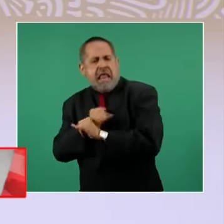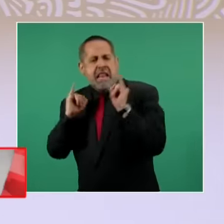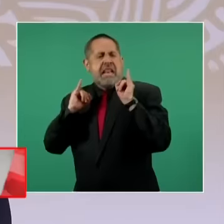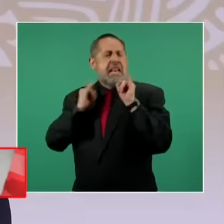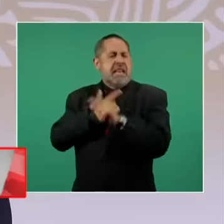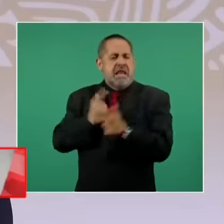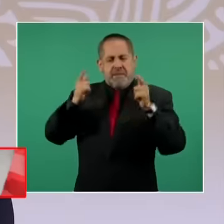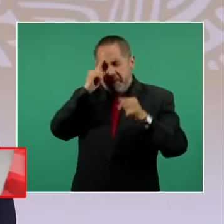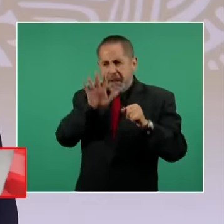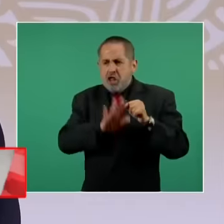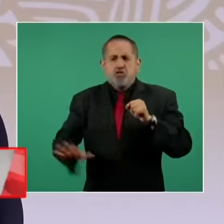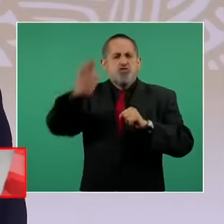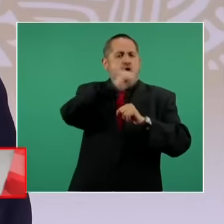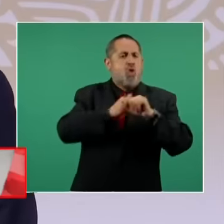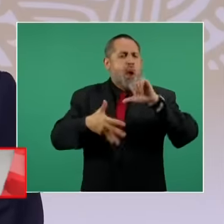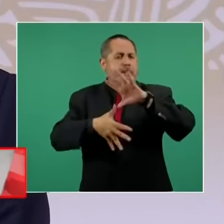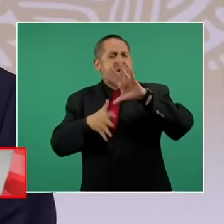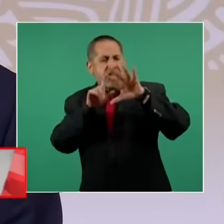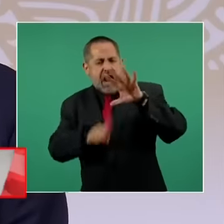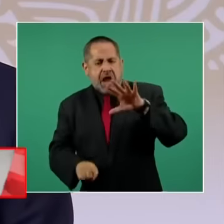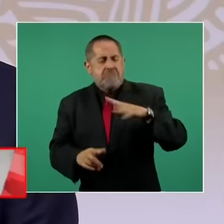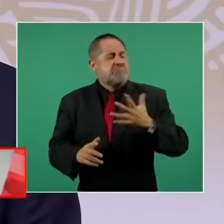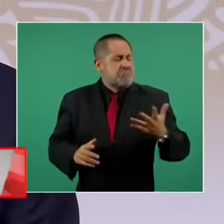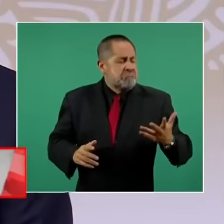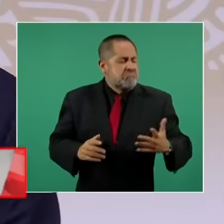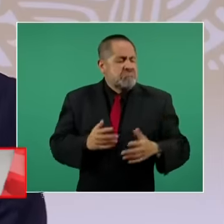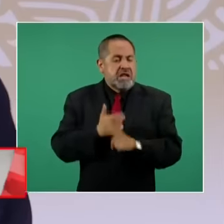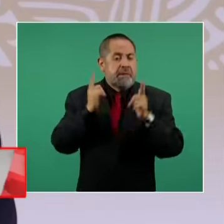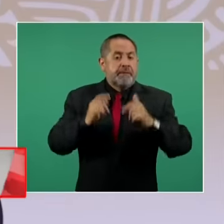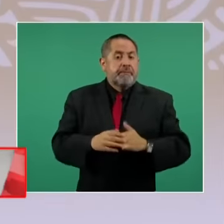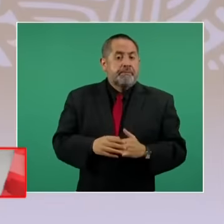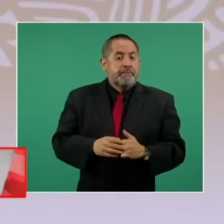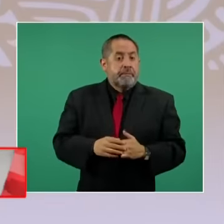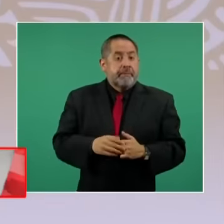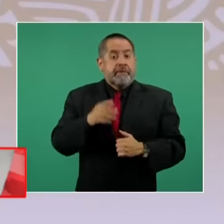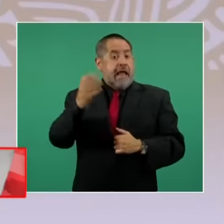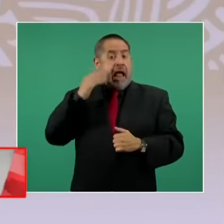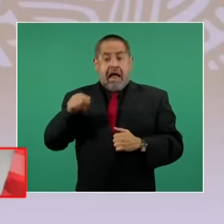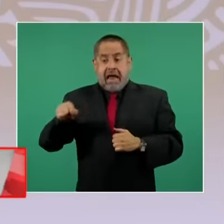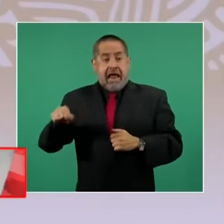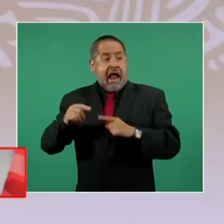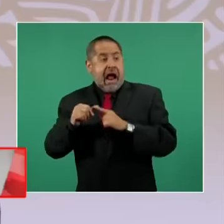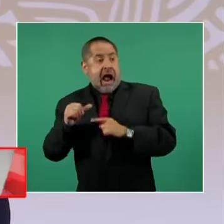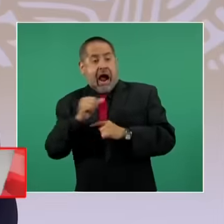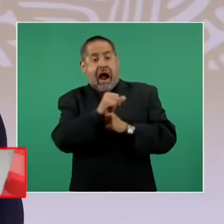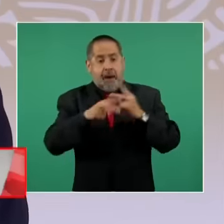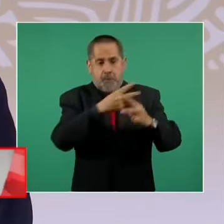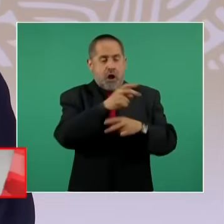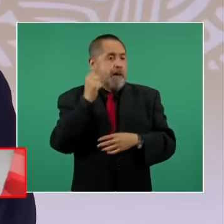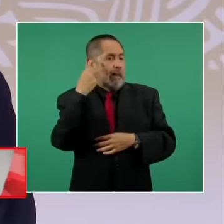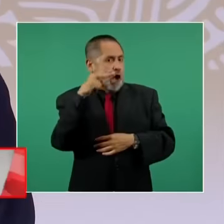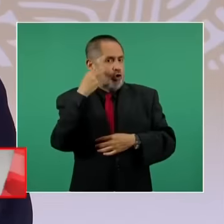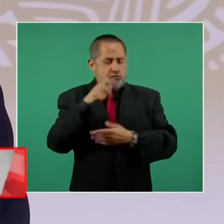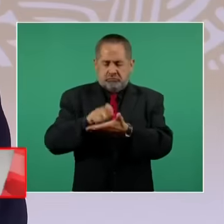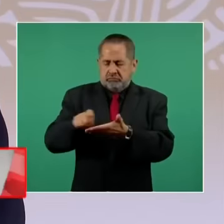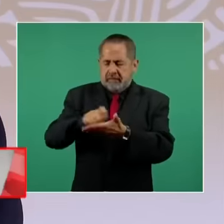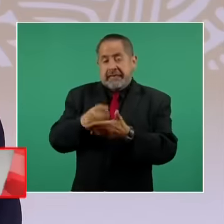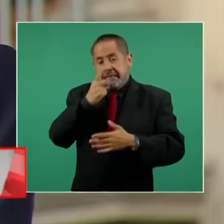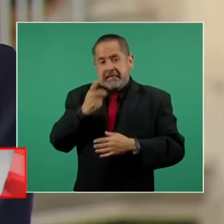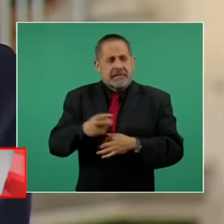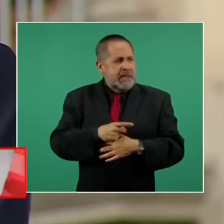tierras de América. Años antes, en camino a Veracruz, Martí deja escrito: oh México